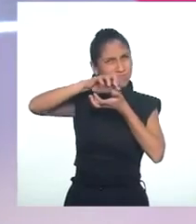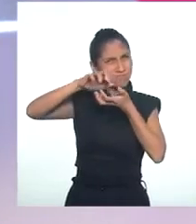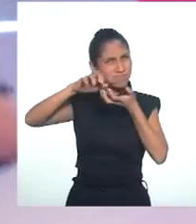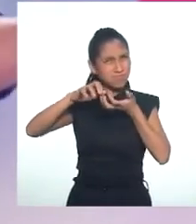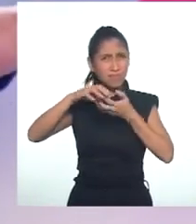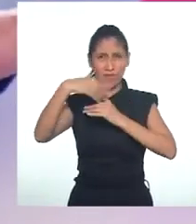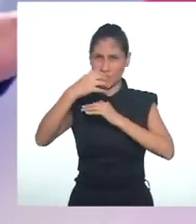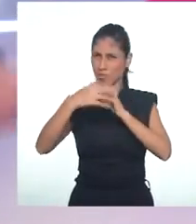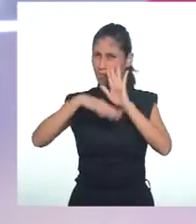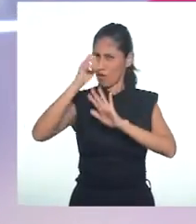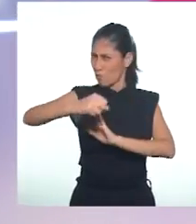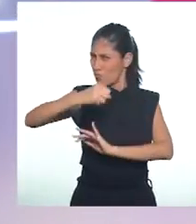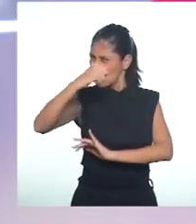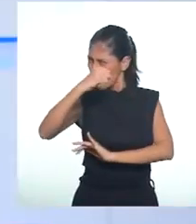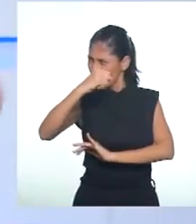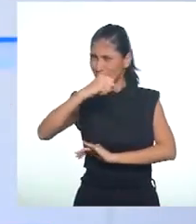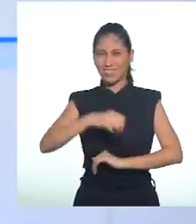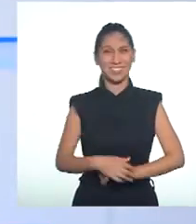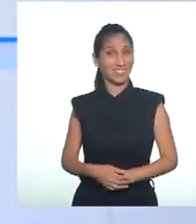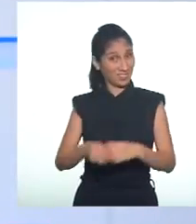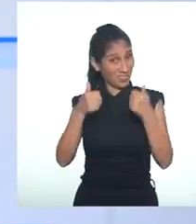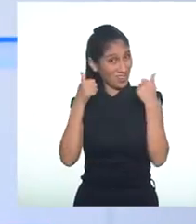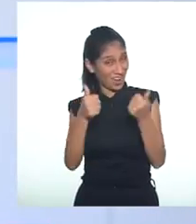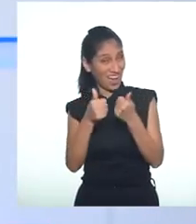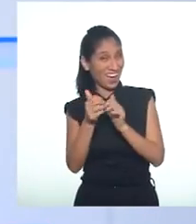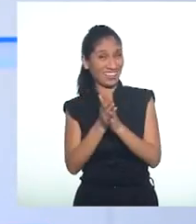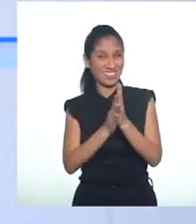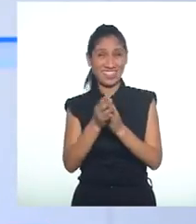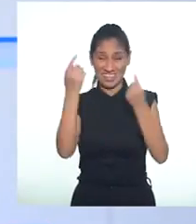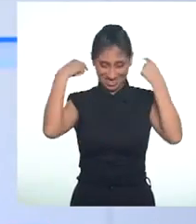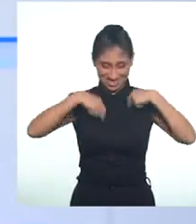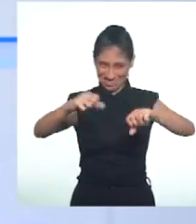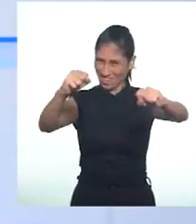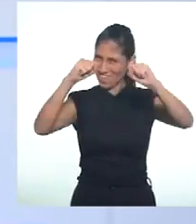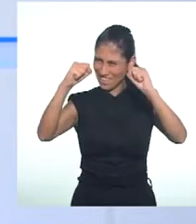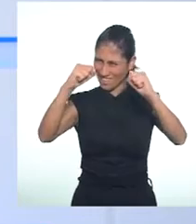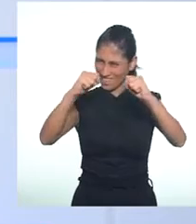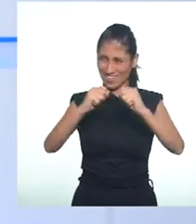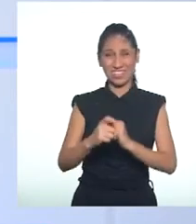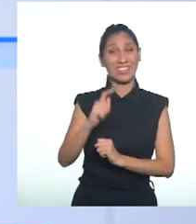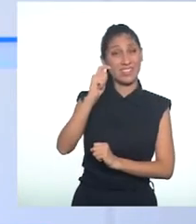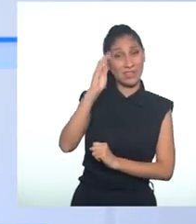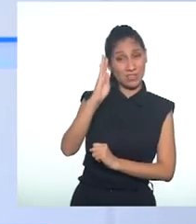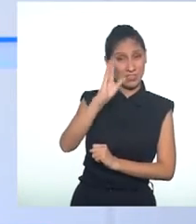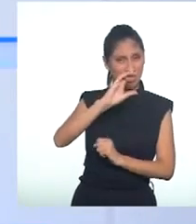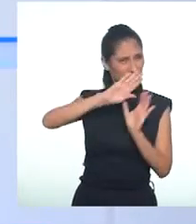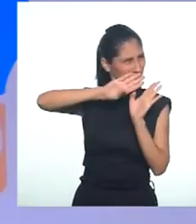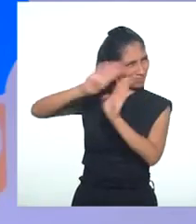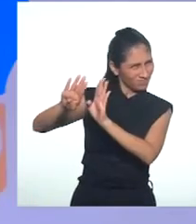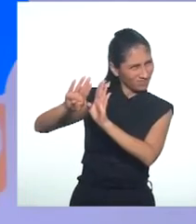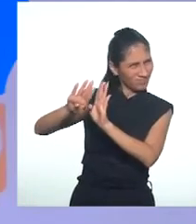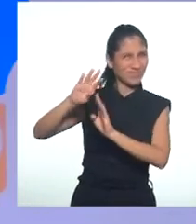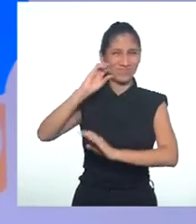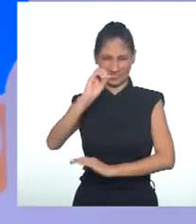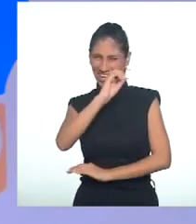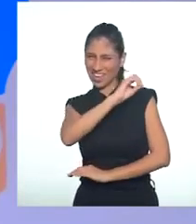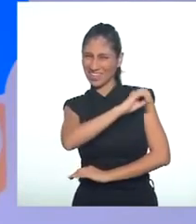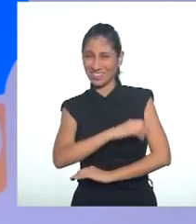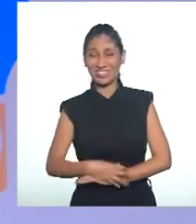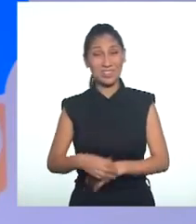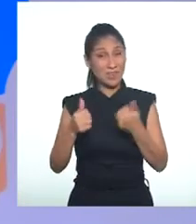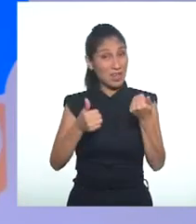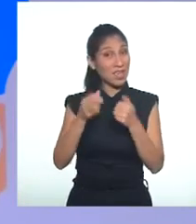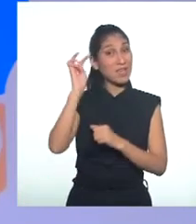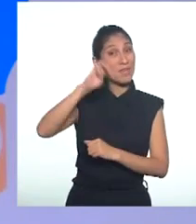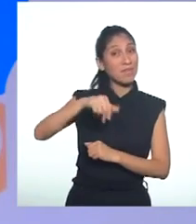terminan siendo mucho más fuertes. ¡Eso es! Anticuerpos 1, tuberculosis 0. ¡Ja!